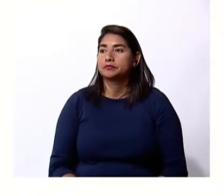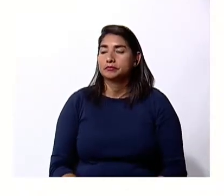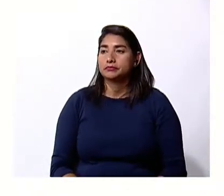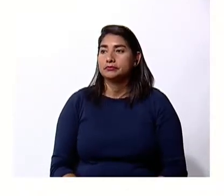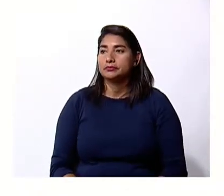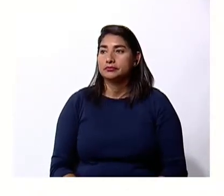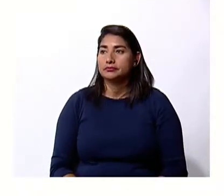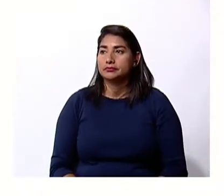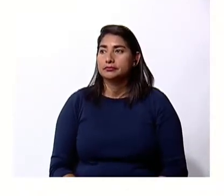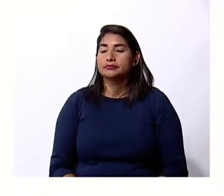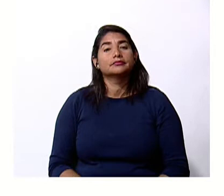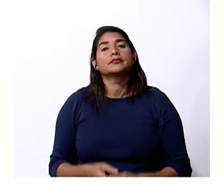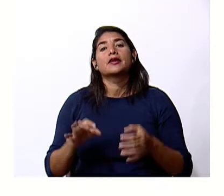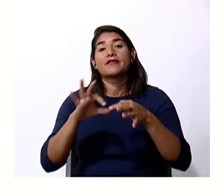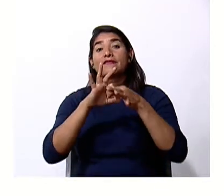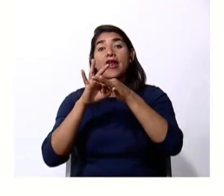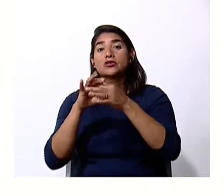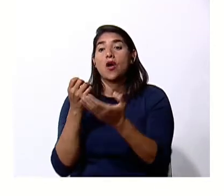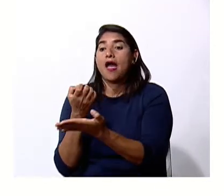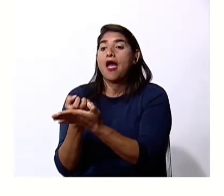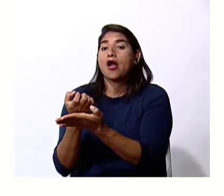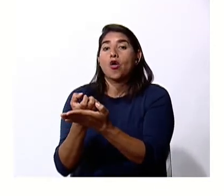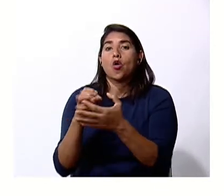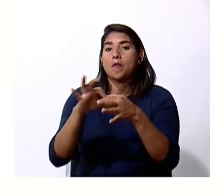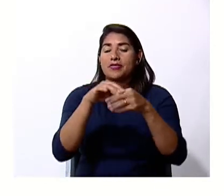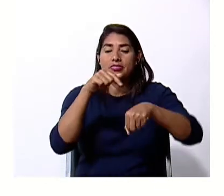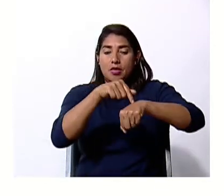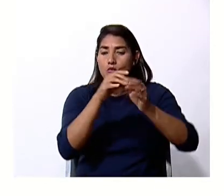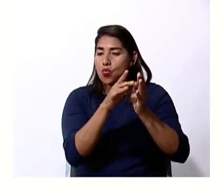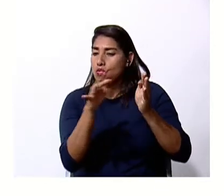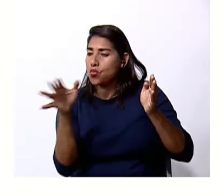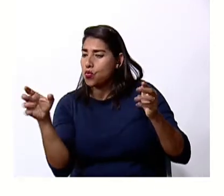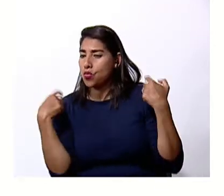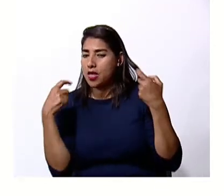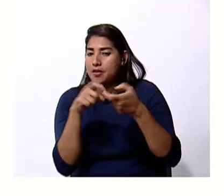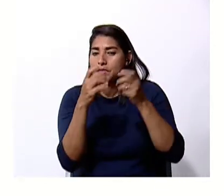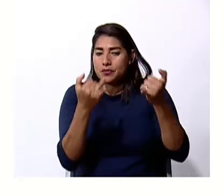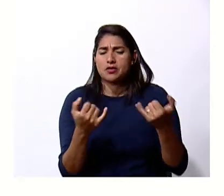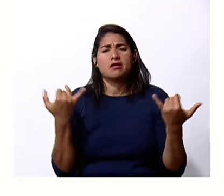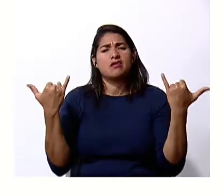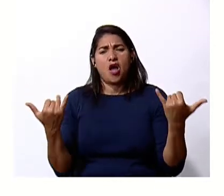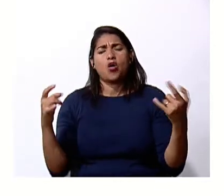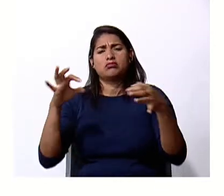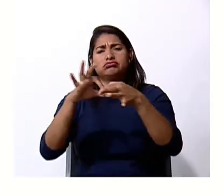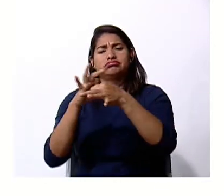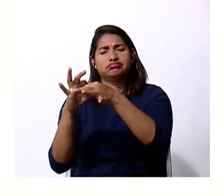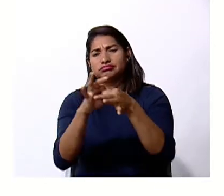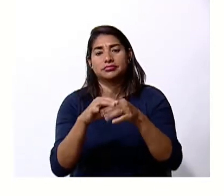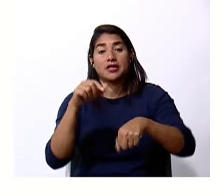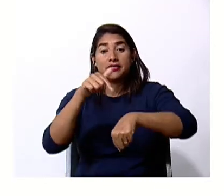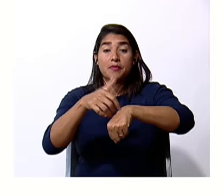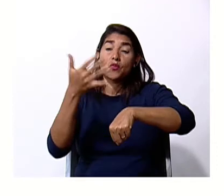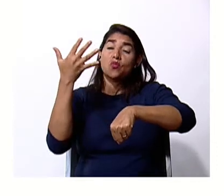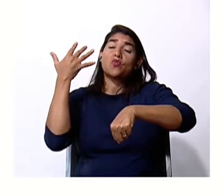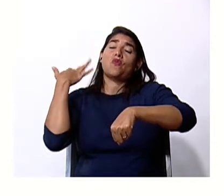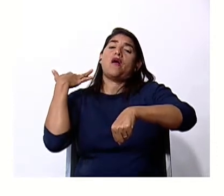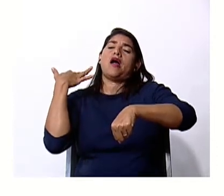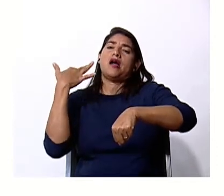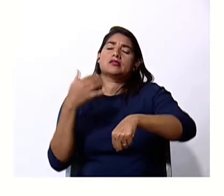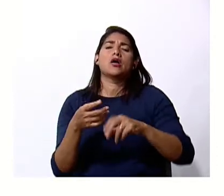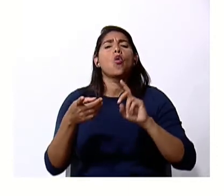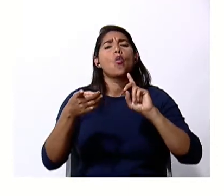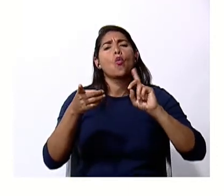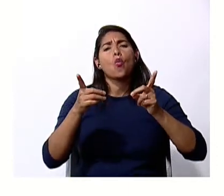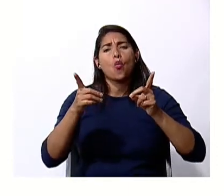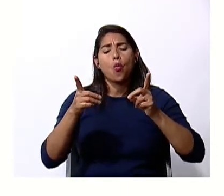Muy bien, dice relaciones económicas en la colonia y en la actualidad. En la colonia, ¿cuáles